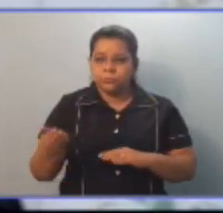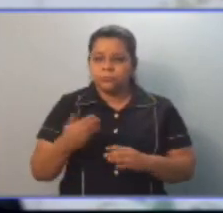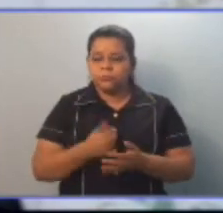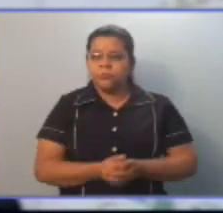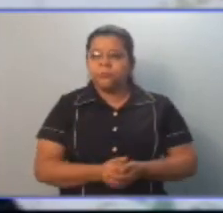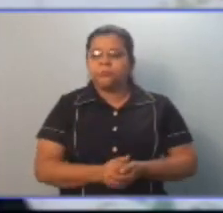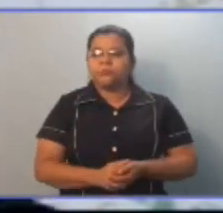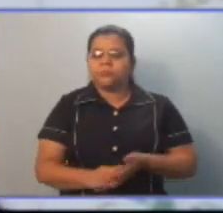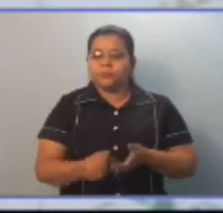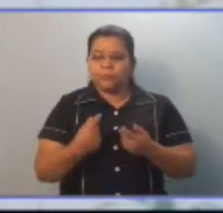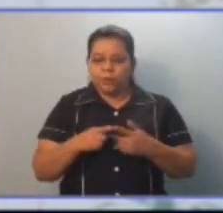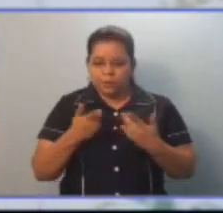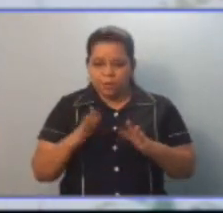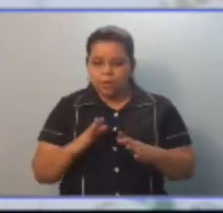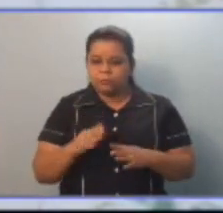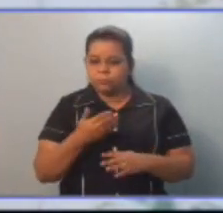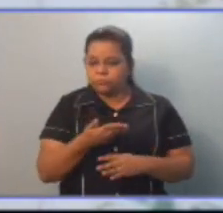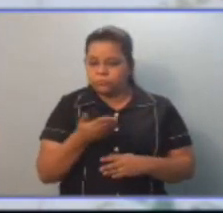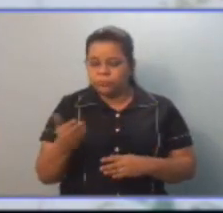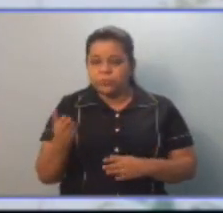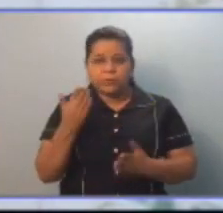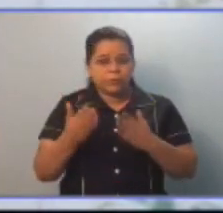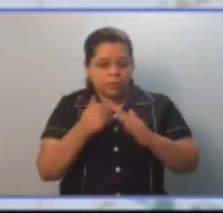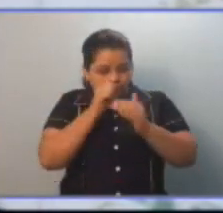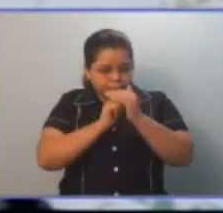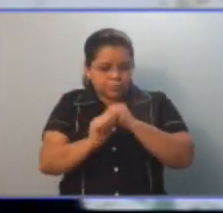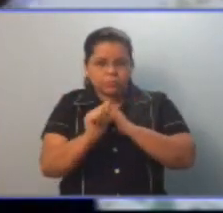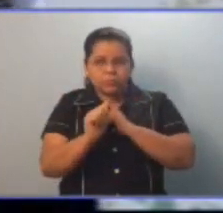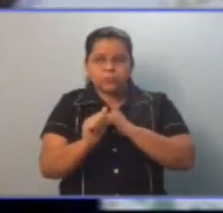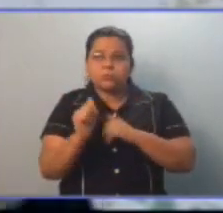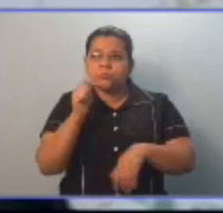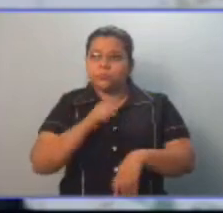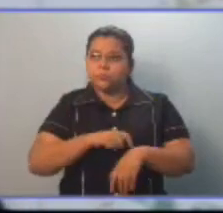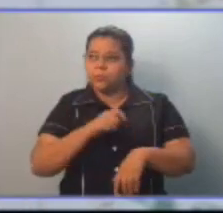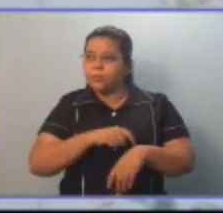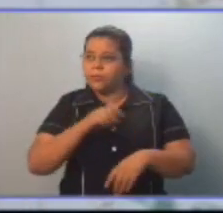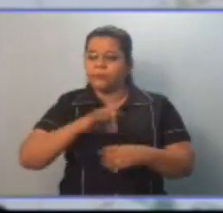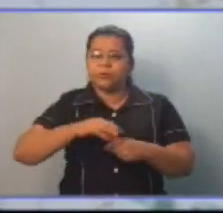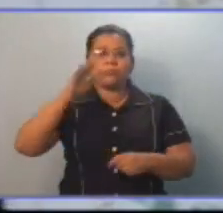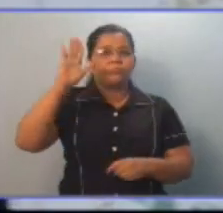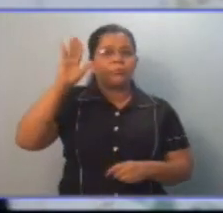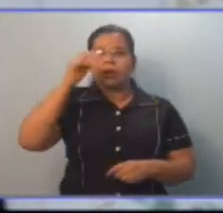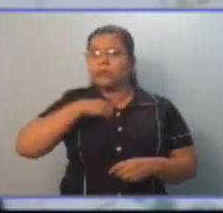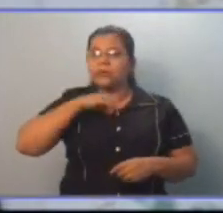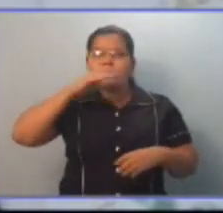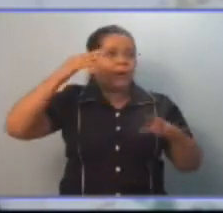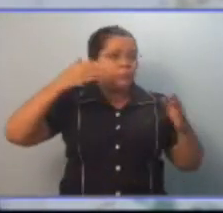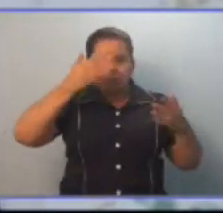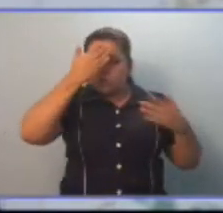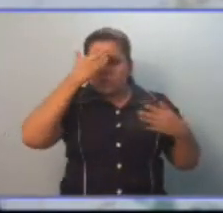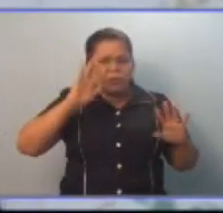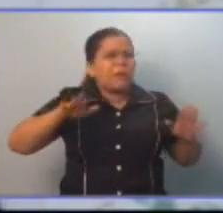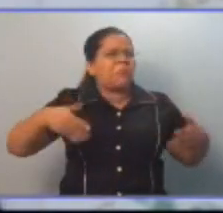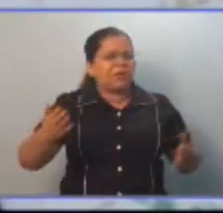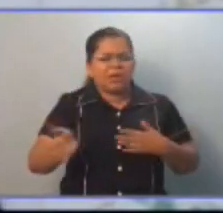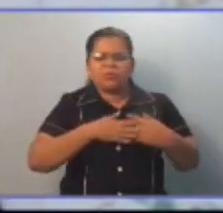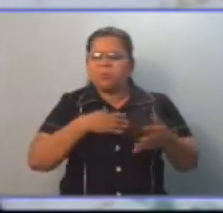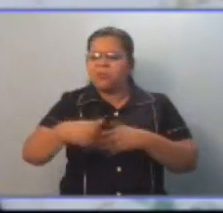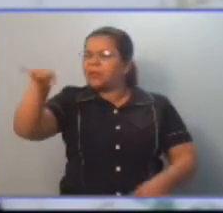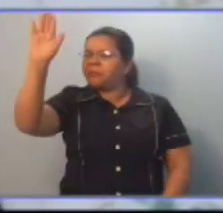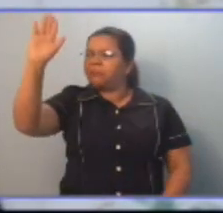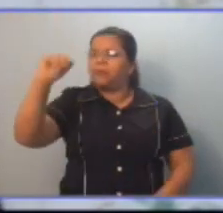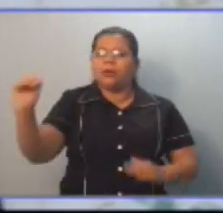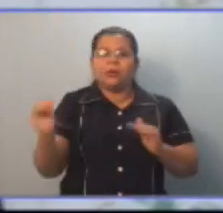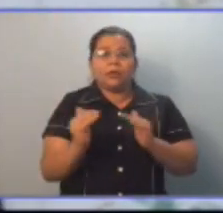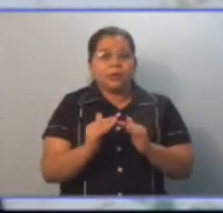mesa y no en hechos que están debajo de la mesa, que a la hora de votar usted levanta la mano y usted no sabe ni por qué la está levantando. Eso es lo